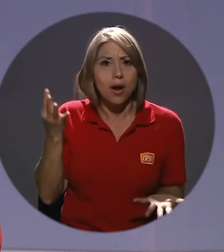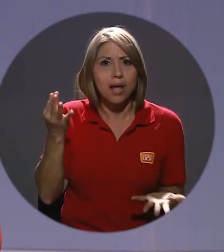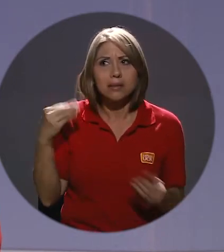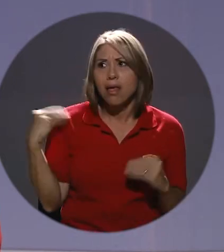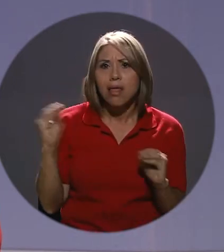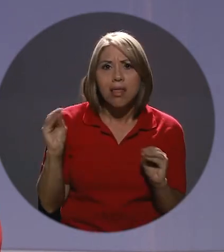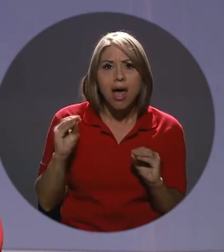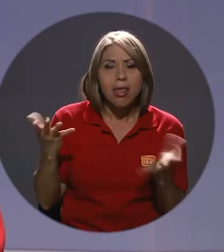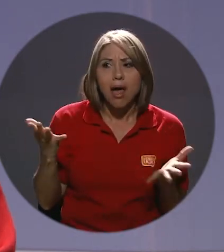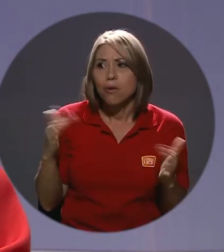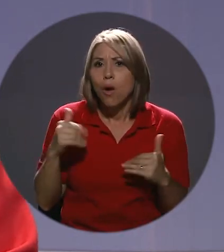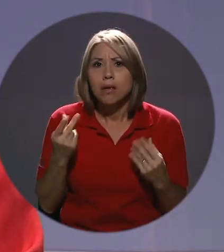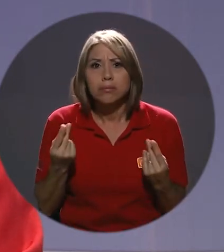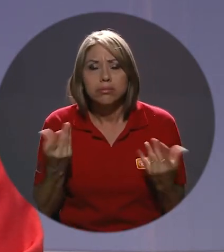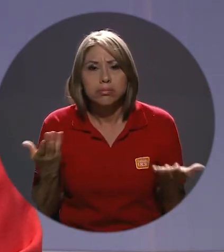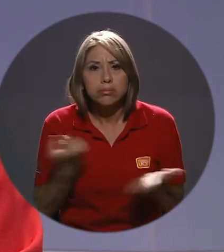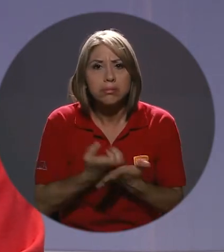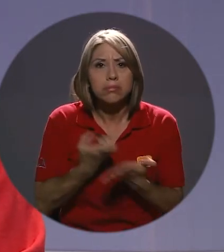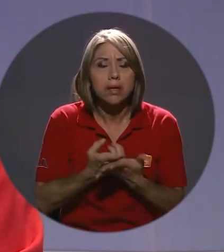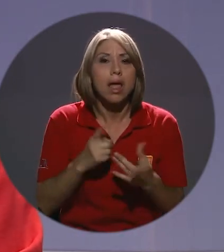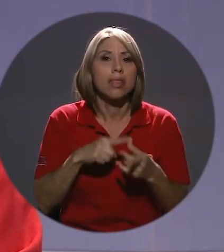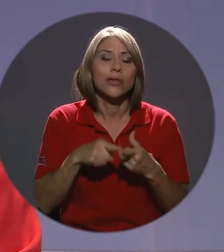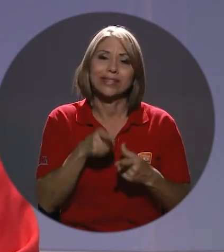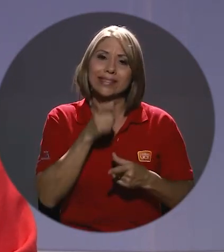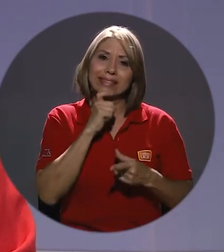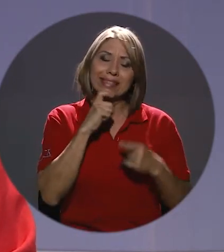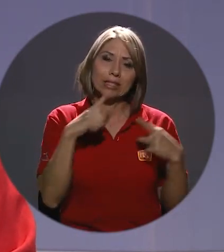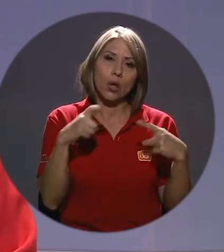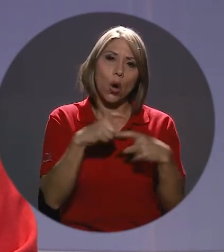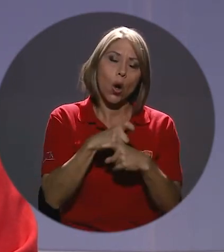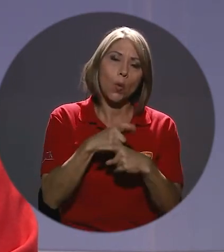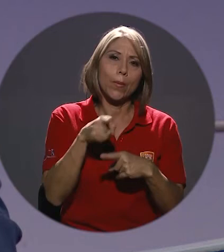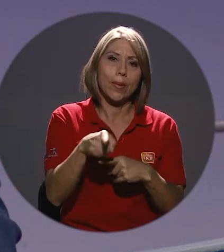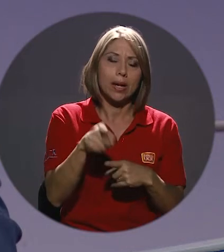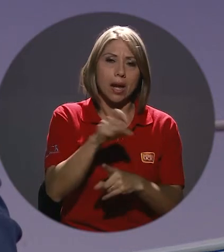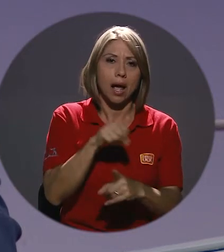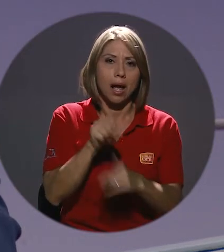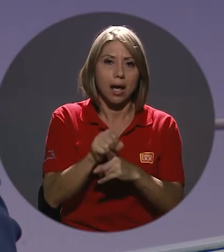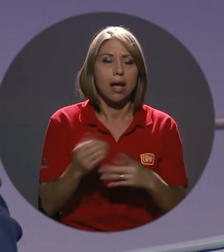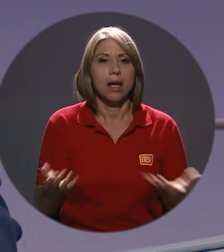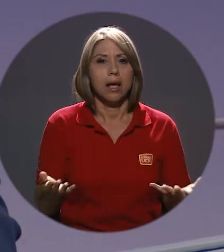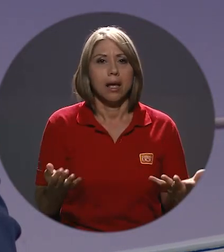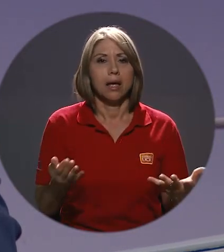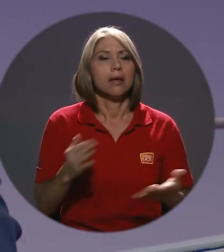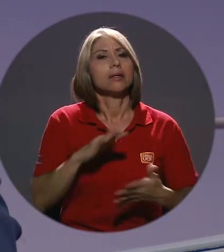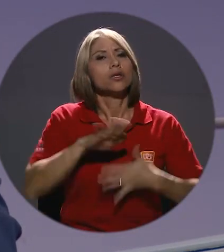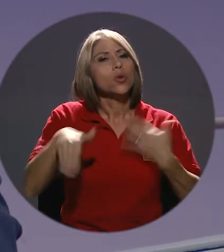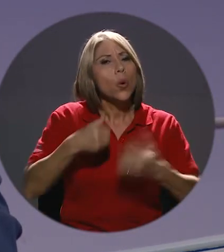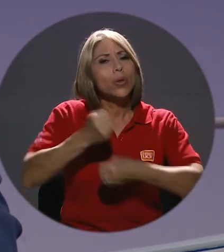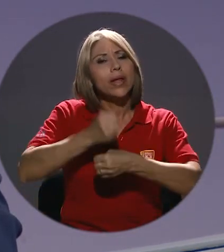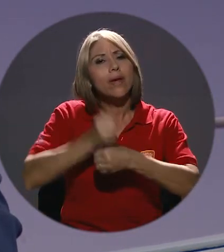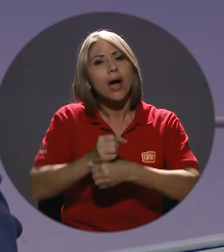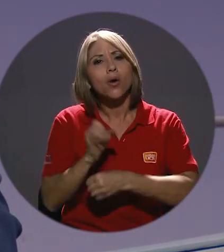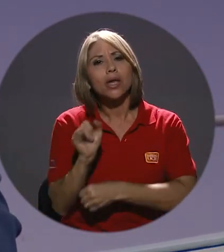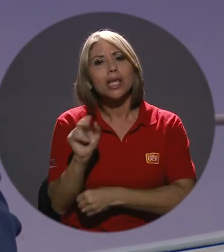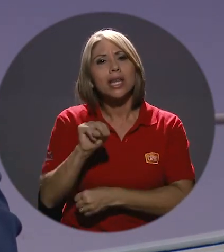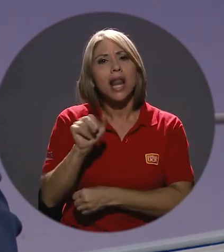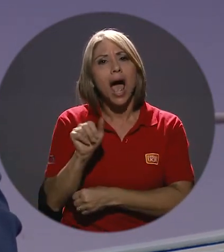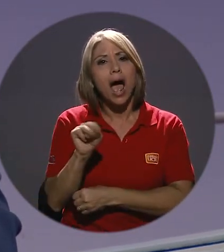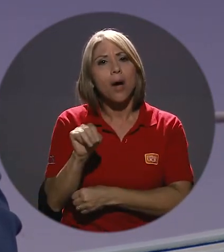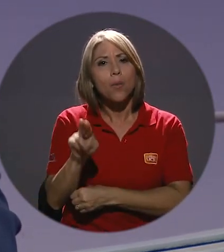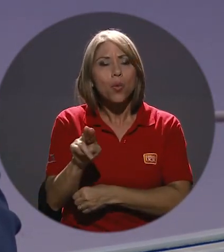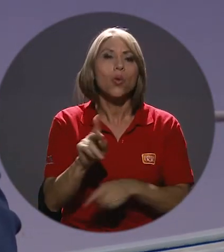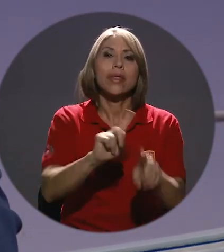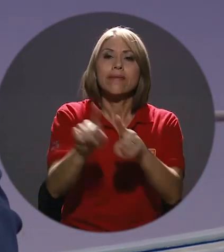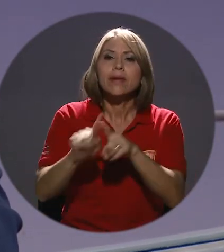jefaturas femeninas, y entonces ahí se complica un poco el panorama, y de ahí la importancia de todo el trabajo que hace el INAMO, las